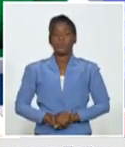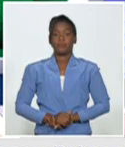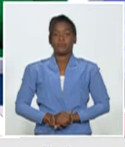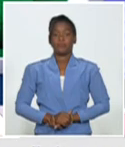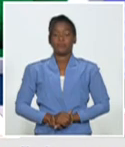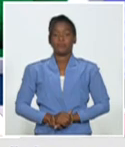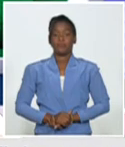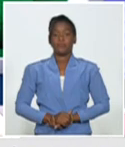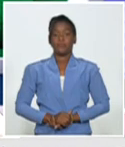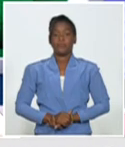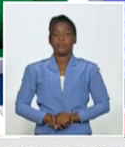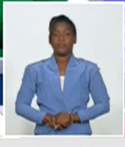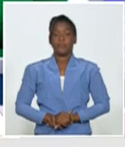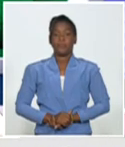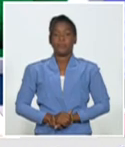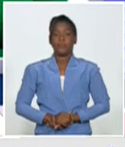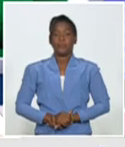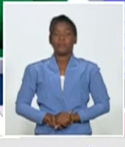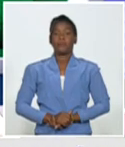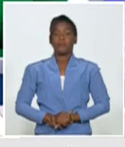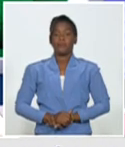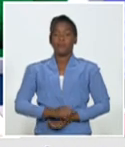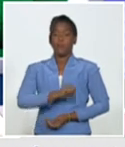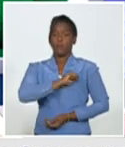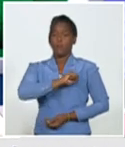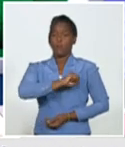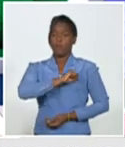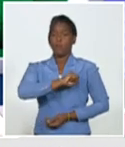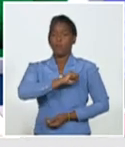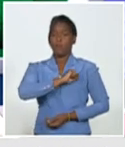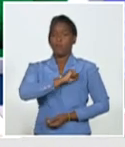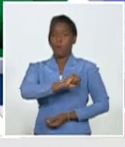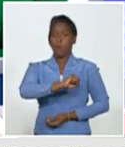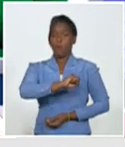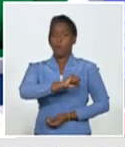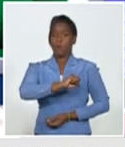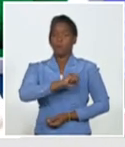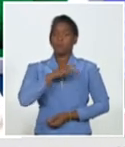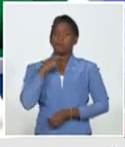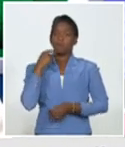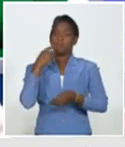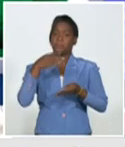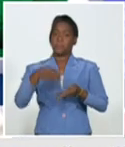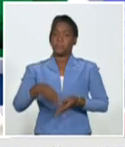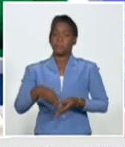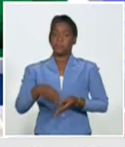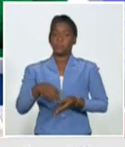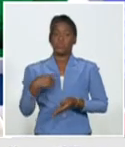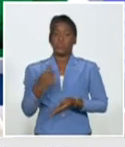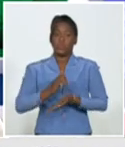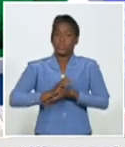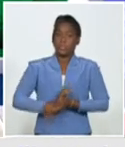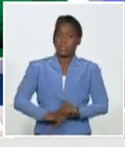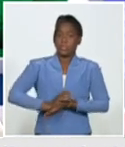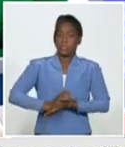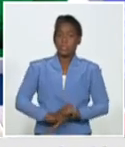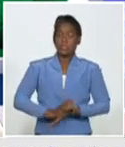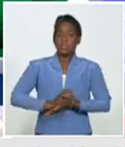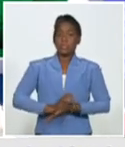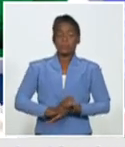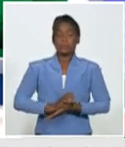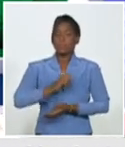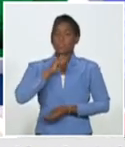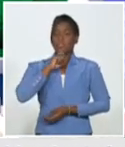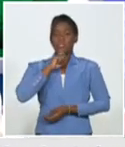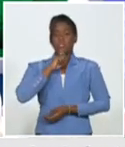rápida, hizo un paro cardíaco del cual no fue posible su reanimación, no obstante las